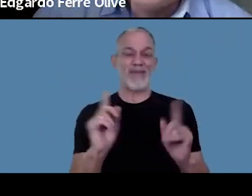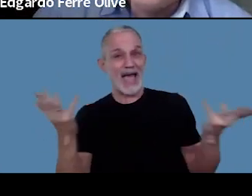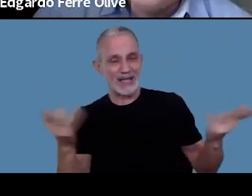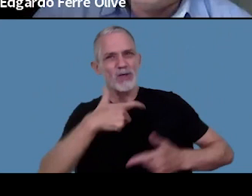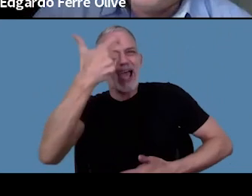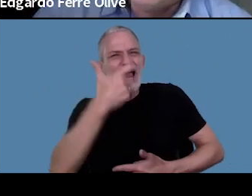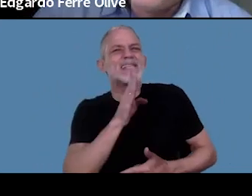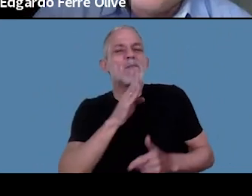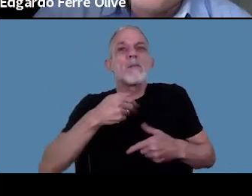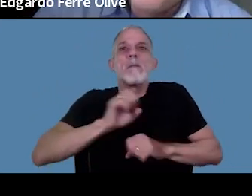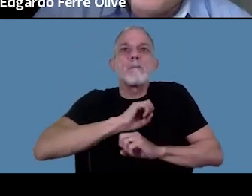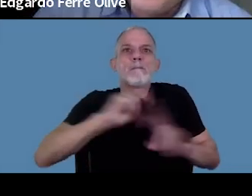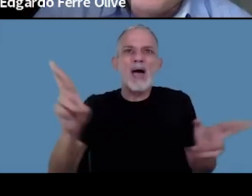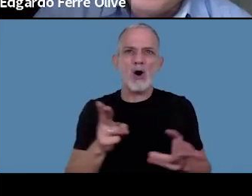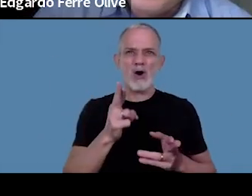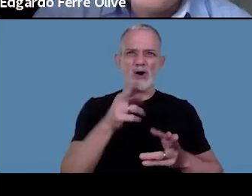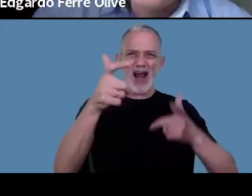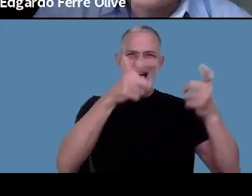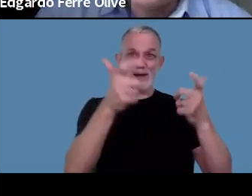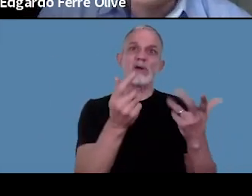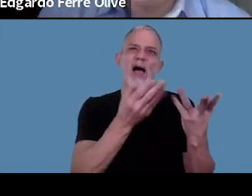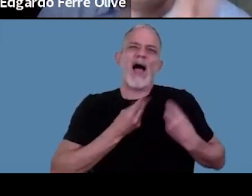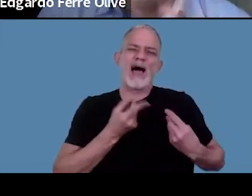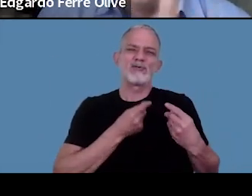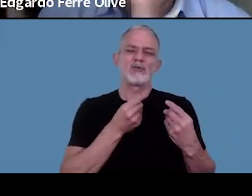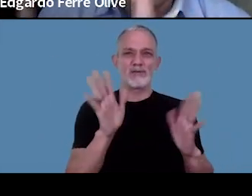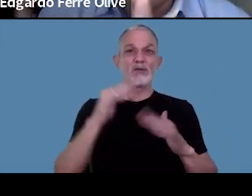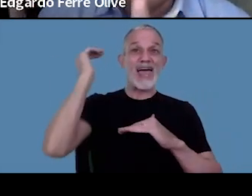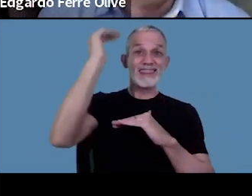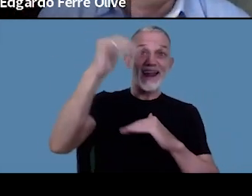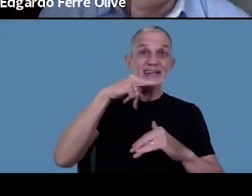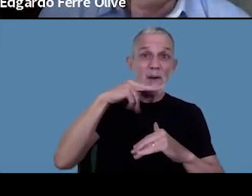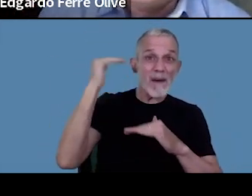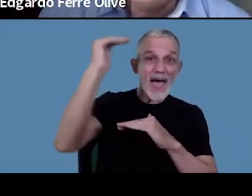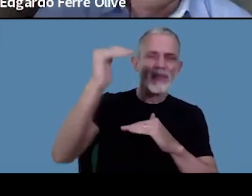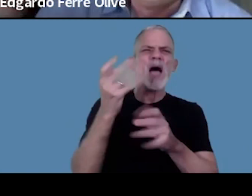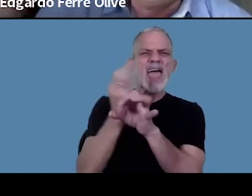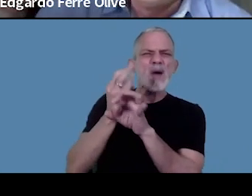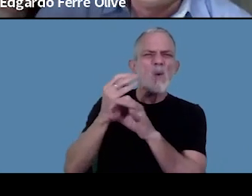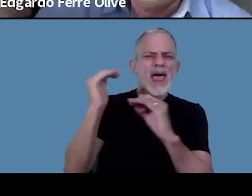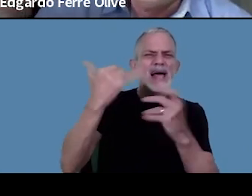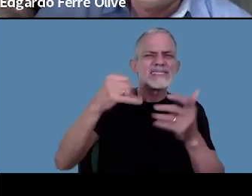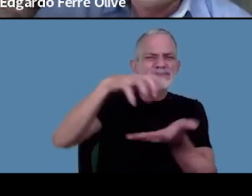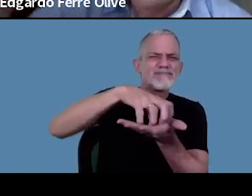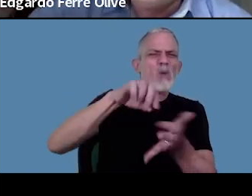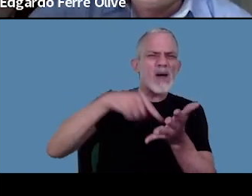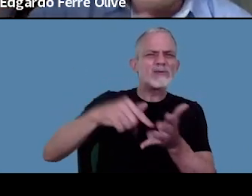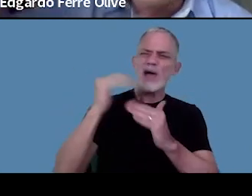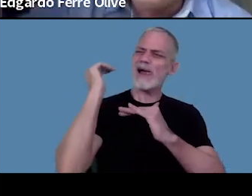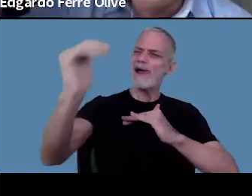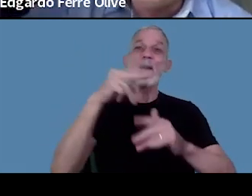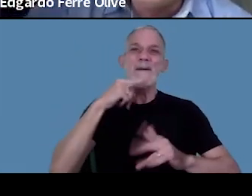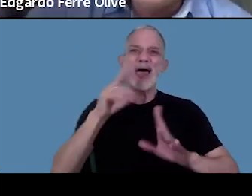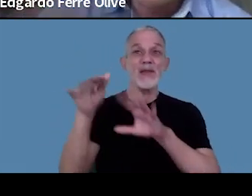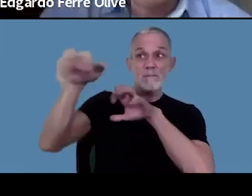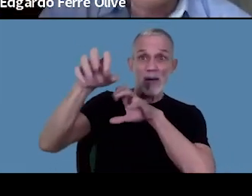global sería mucho mayor. ¿Está bien? Entonces, con las terrazas verdes, hay algunos colegios en la Ciudad de Buenos Aires que tienen la terraza verde. O sea, tienen cultivos en el